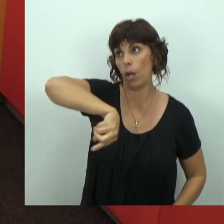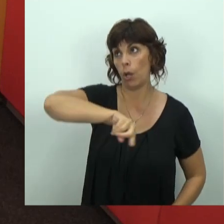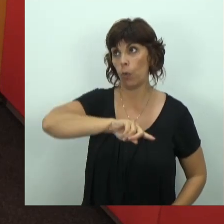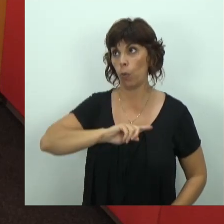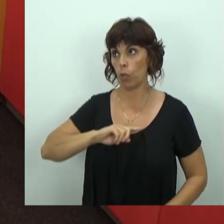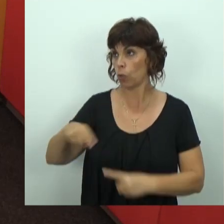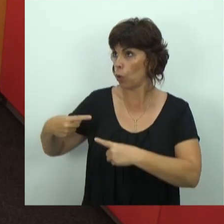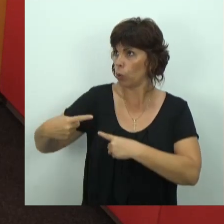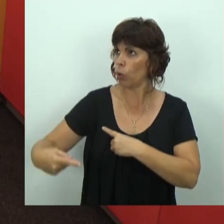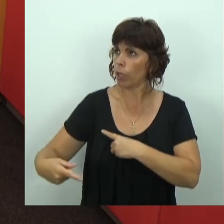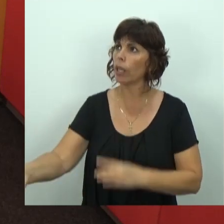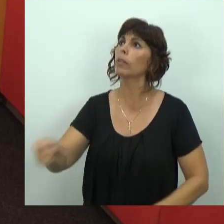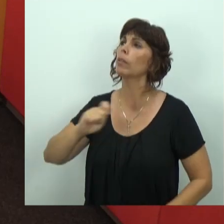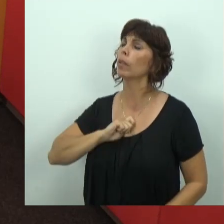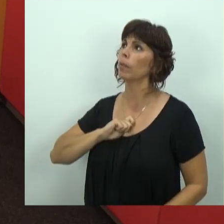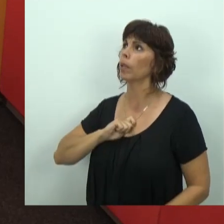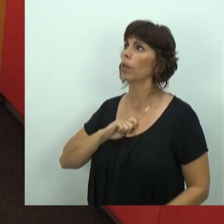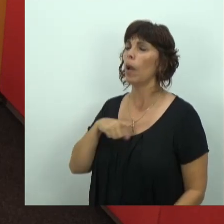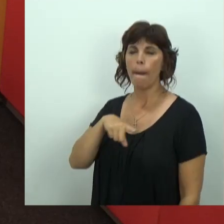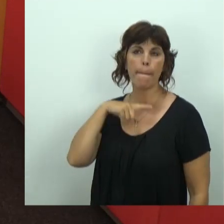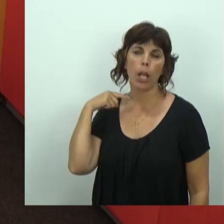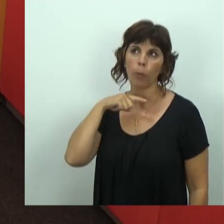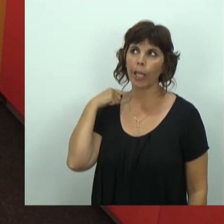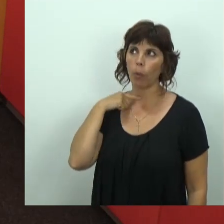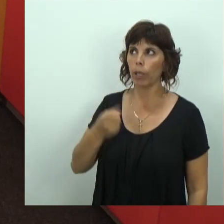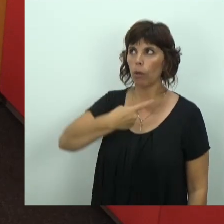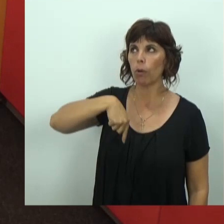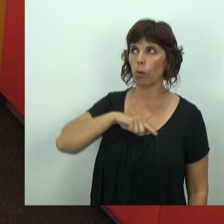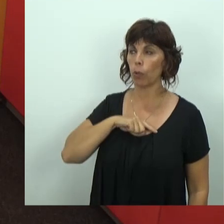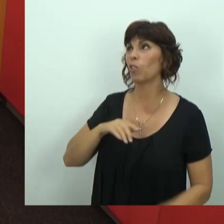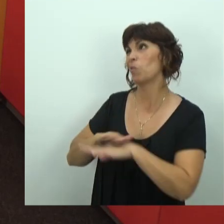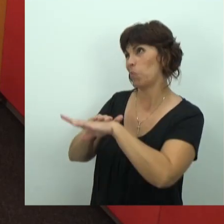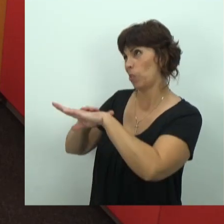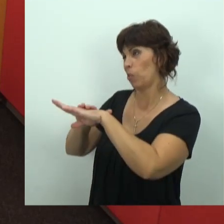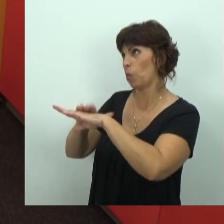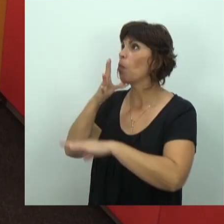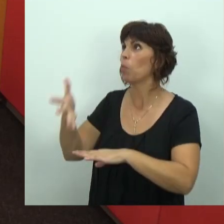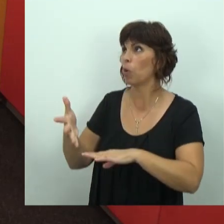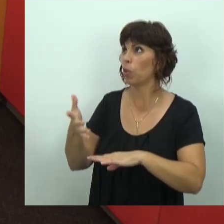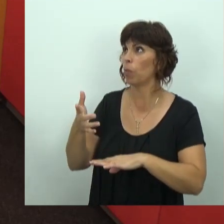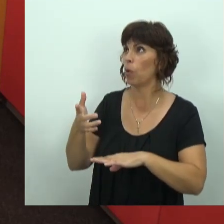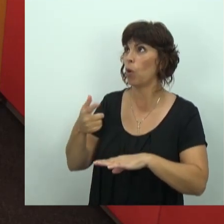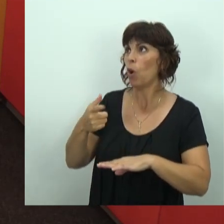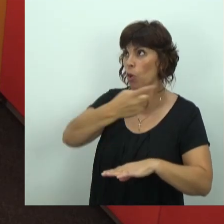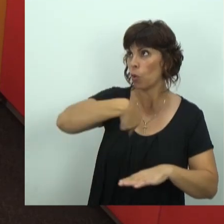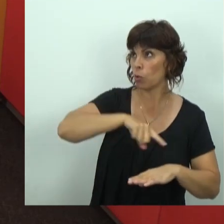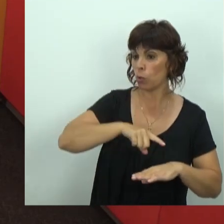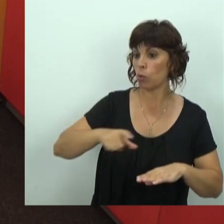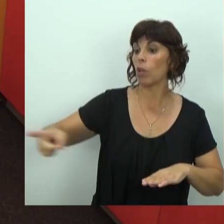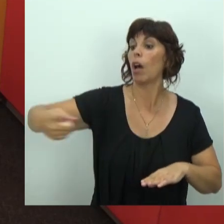hoy, y perdónanos nuestros pecados, porque también nosotros perdonamos a todos los que nos